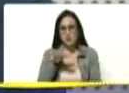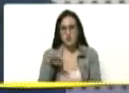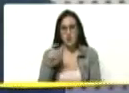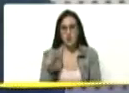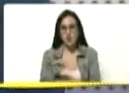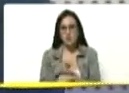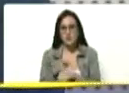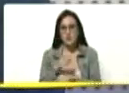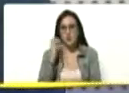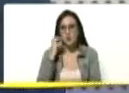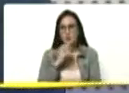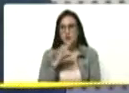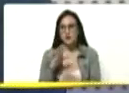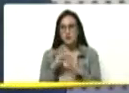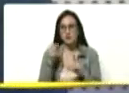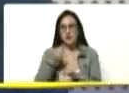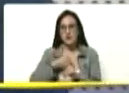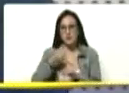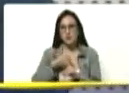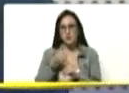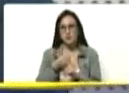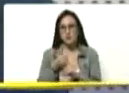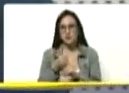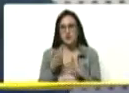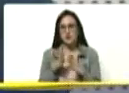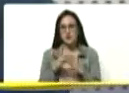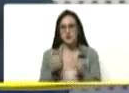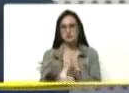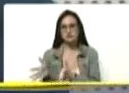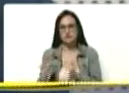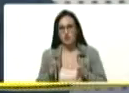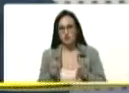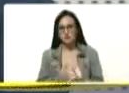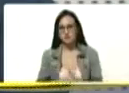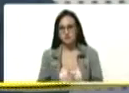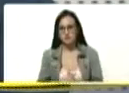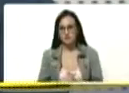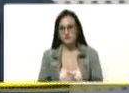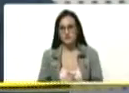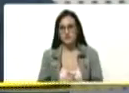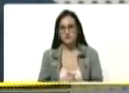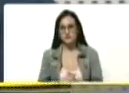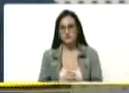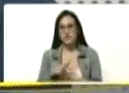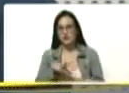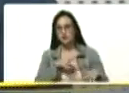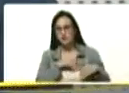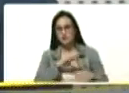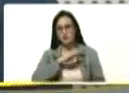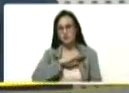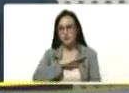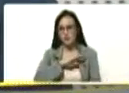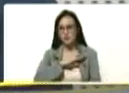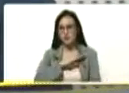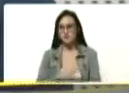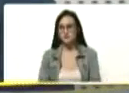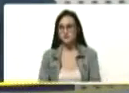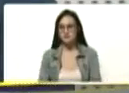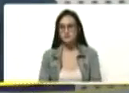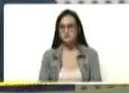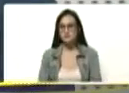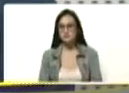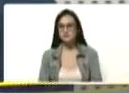cubano en todas sus luchas y en todas sus conquistas, las cuales las asumimos como propias. Con